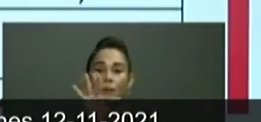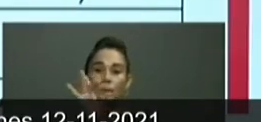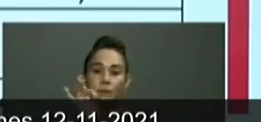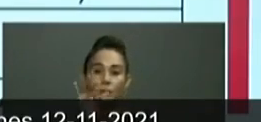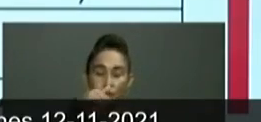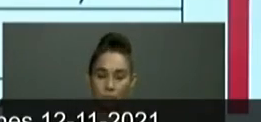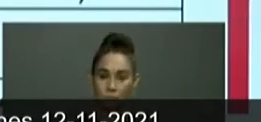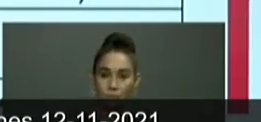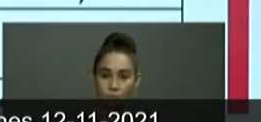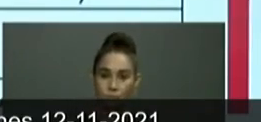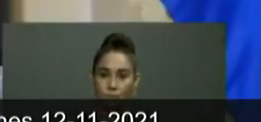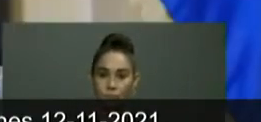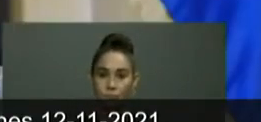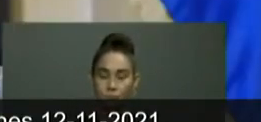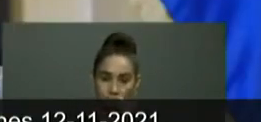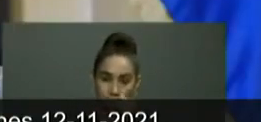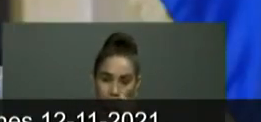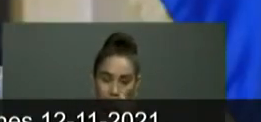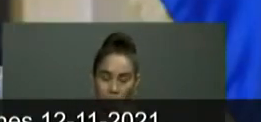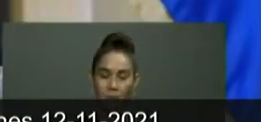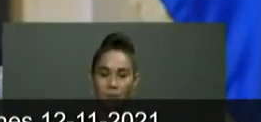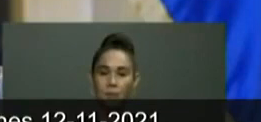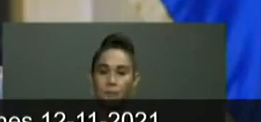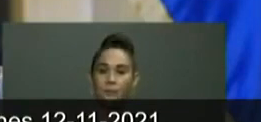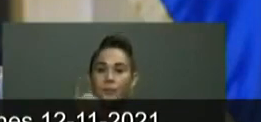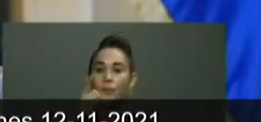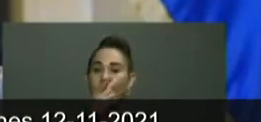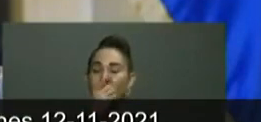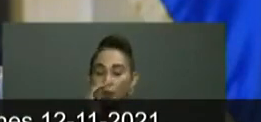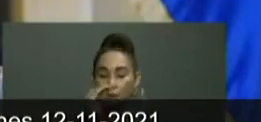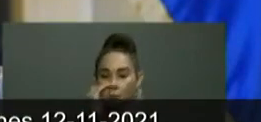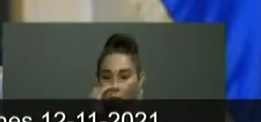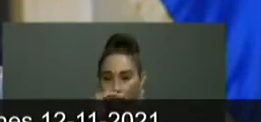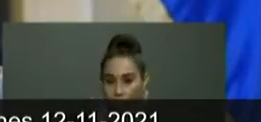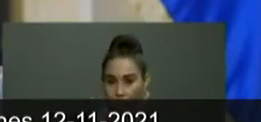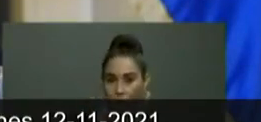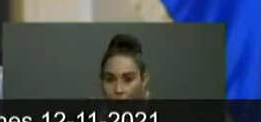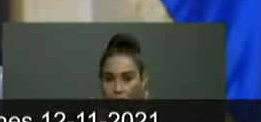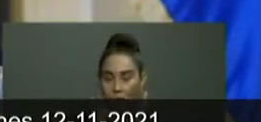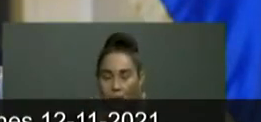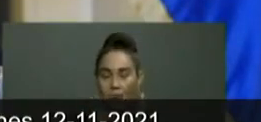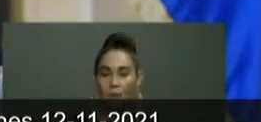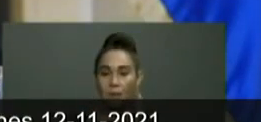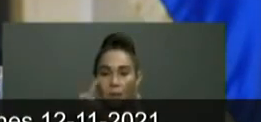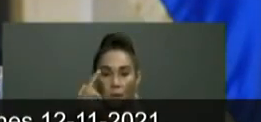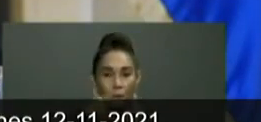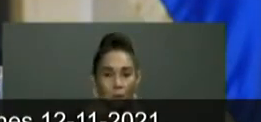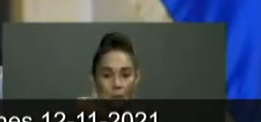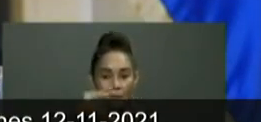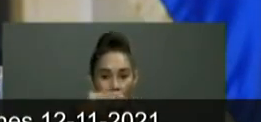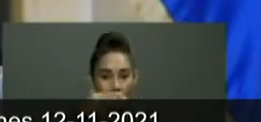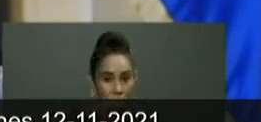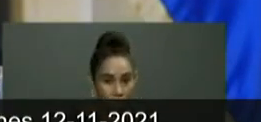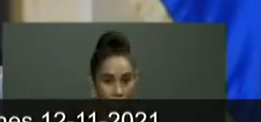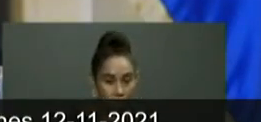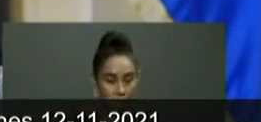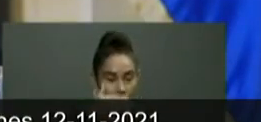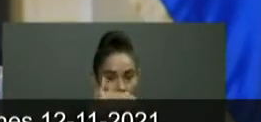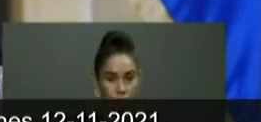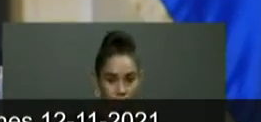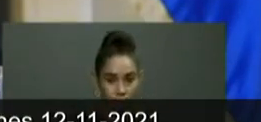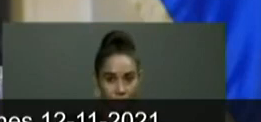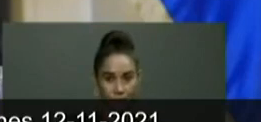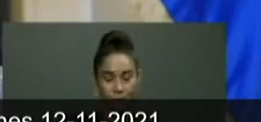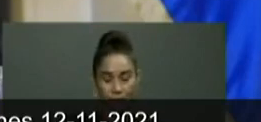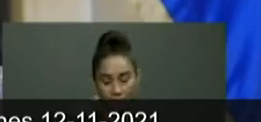sea, los partos dominicanas han ido bajando dramáticamente, mientras que la parte haitiana de